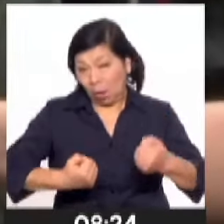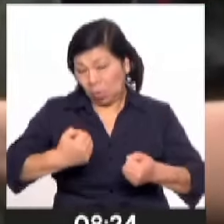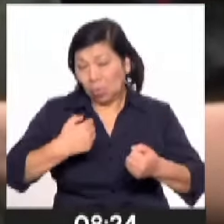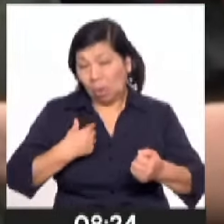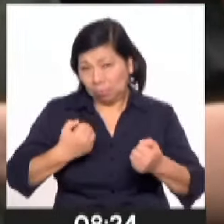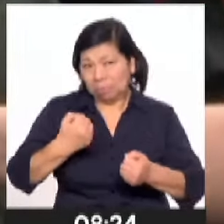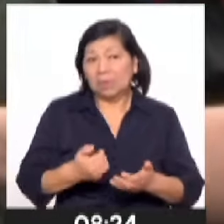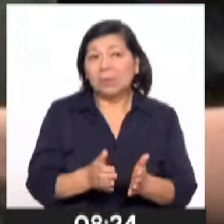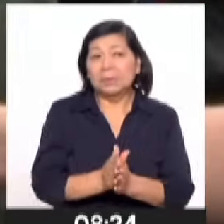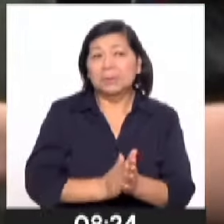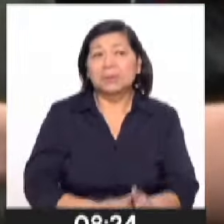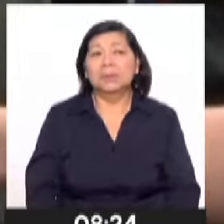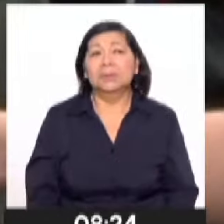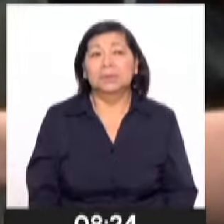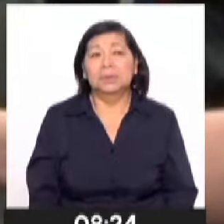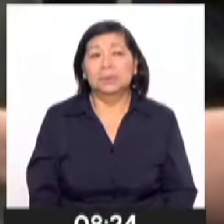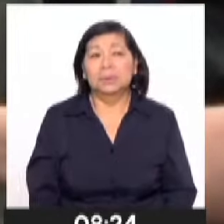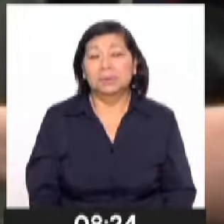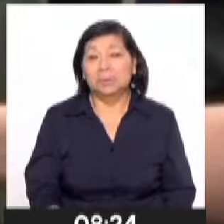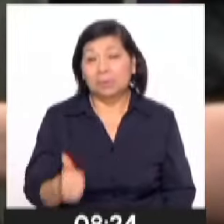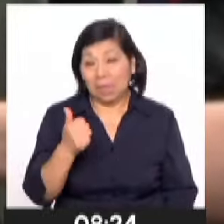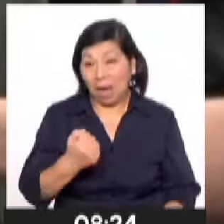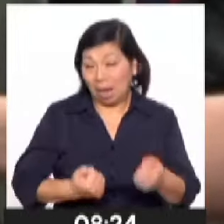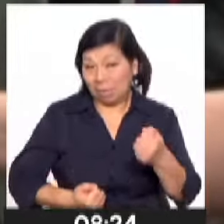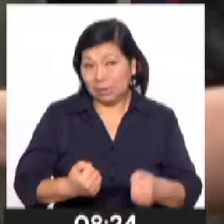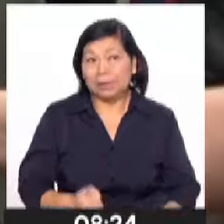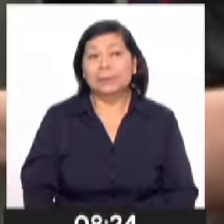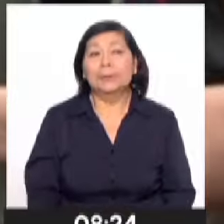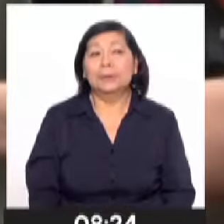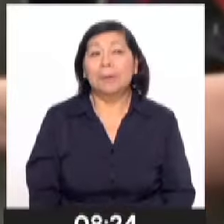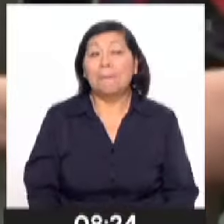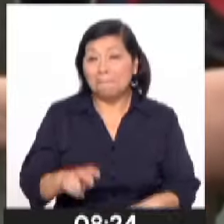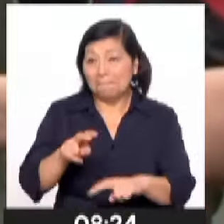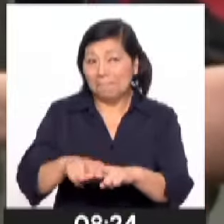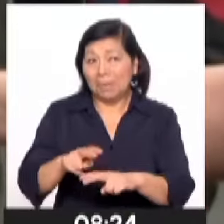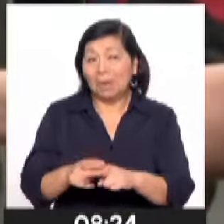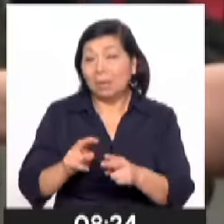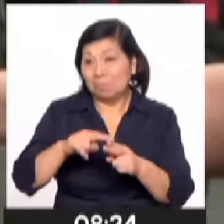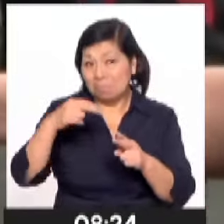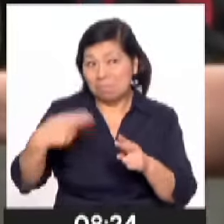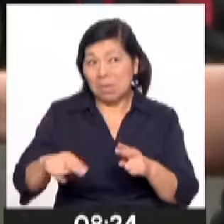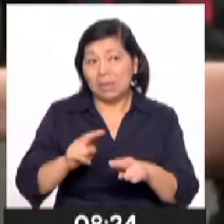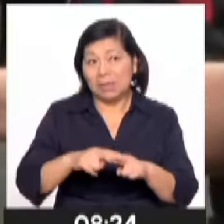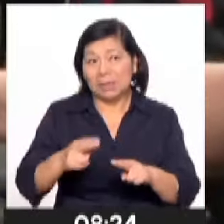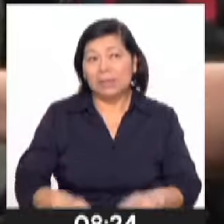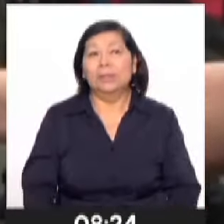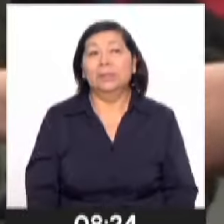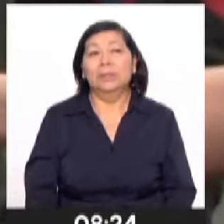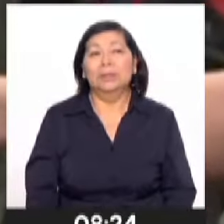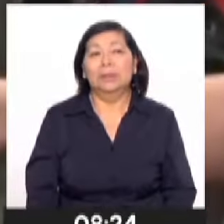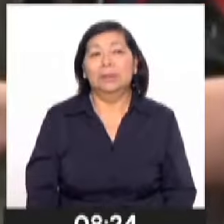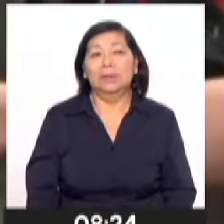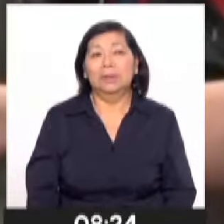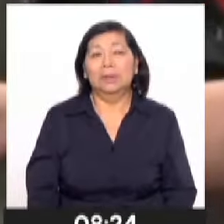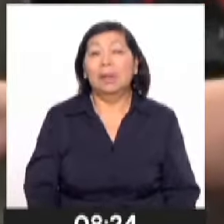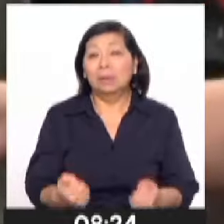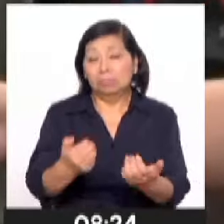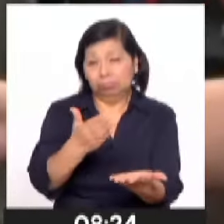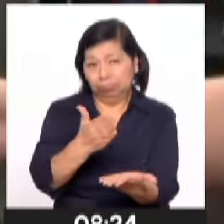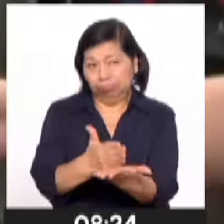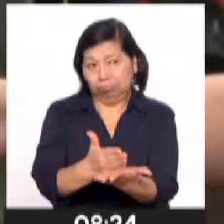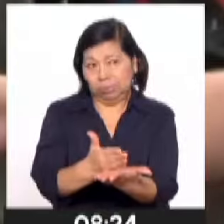primeramente, aprovecharon en que mis ocupantes del vehículo bajó justo donde estuvo estacionado